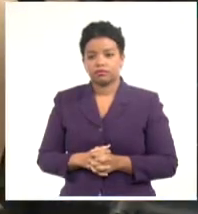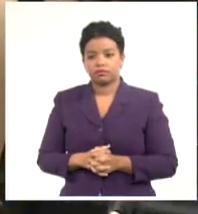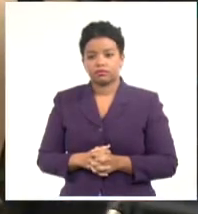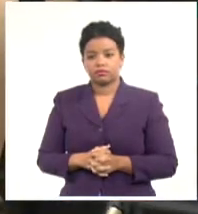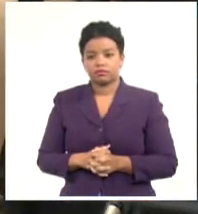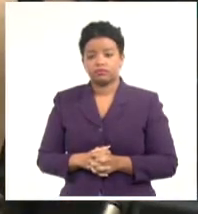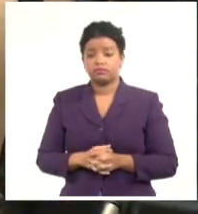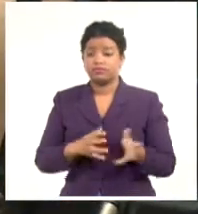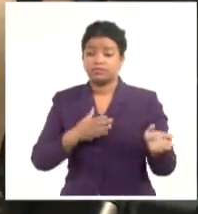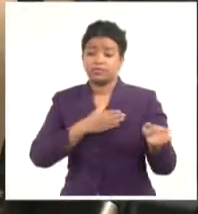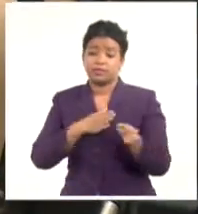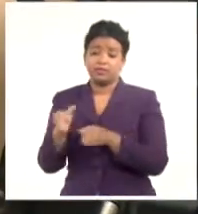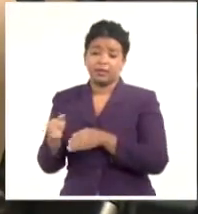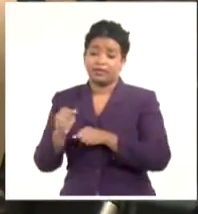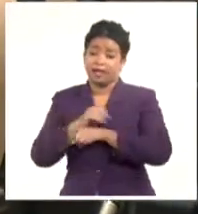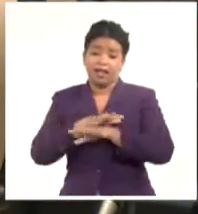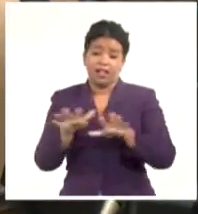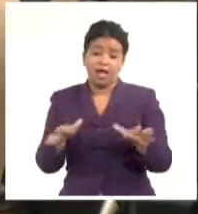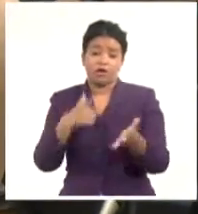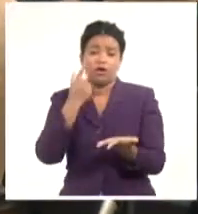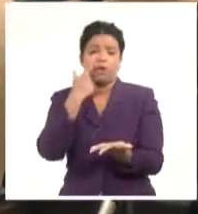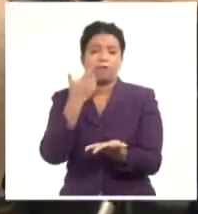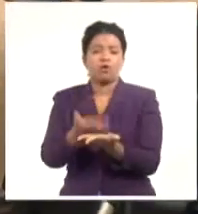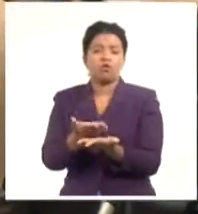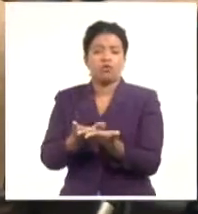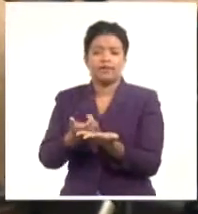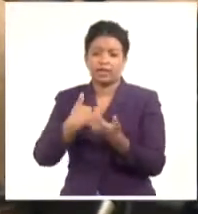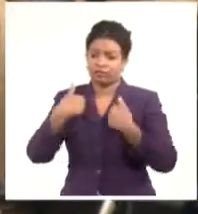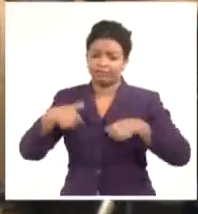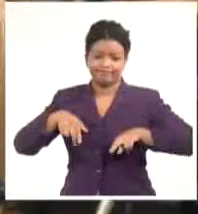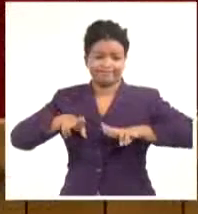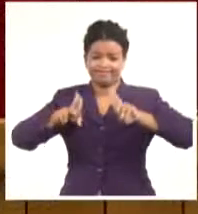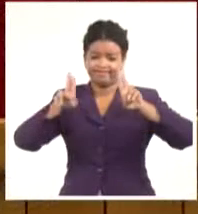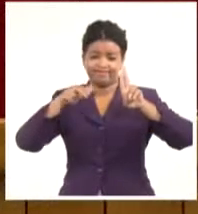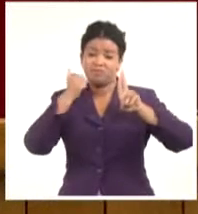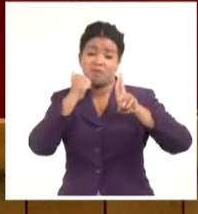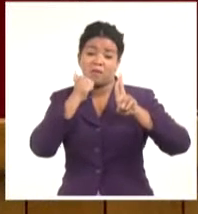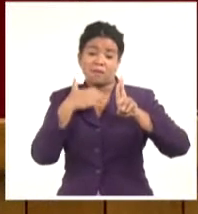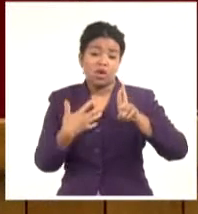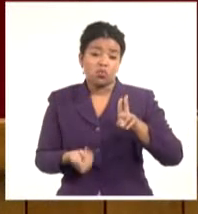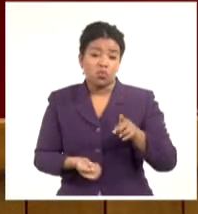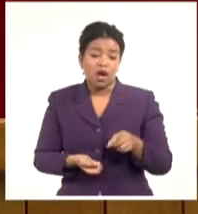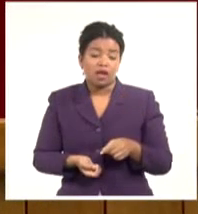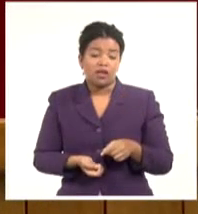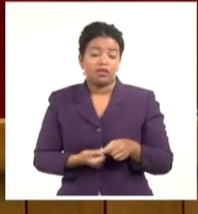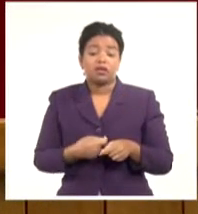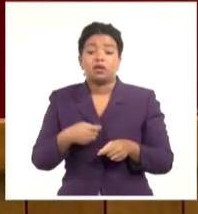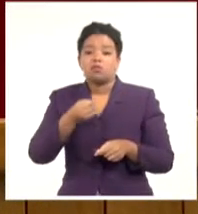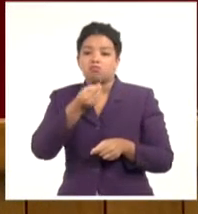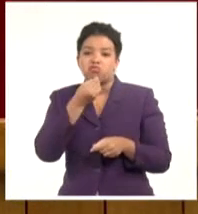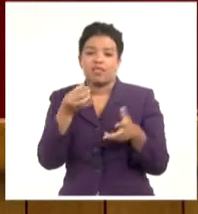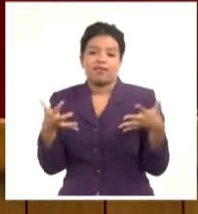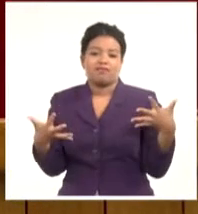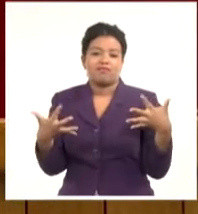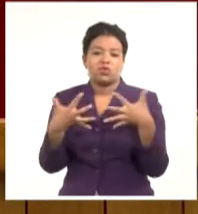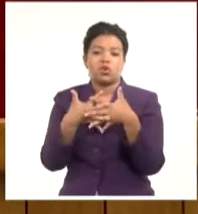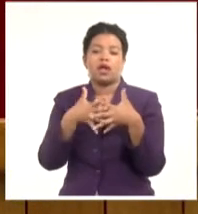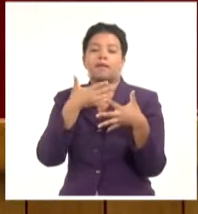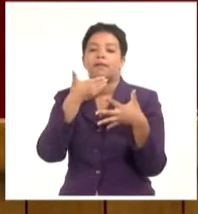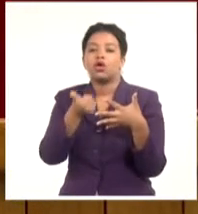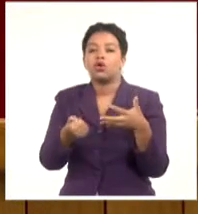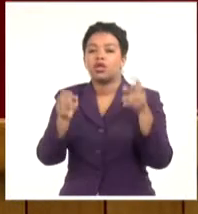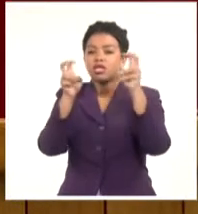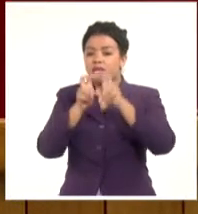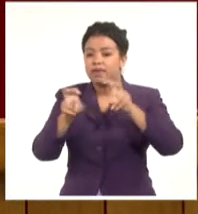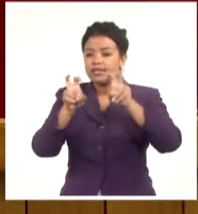supuesto, entre las propuestas que más respaldo, destaco la que pide vincular cada vez más y mejor la investigación con